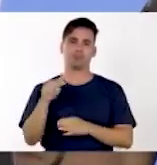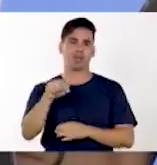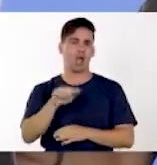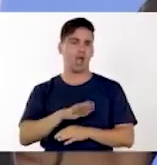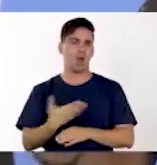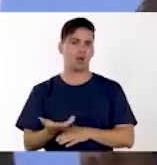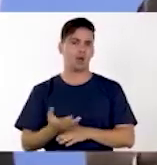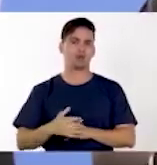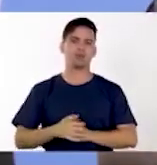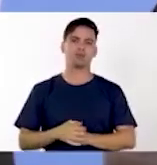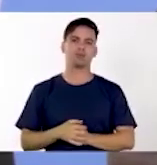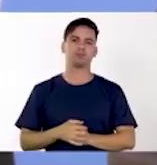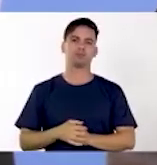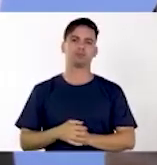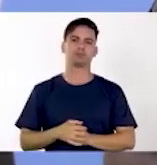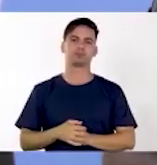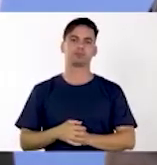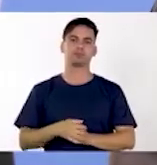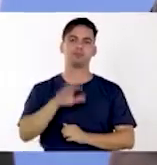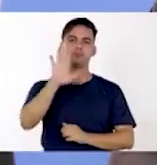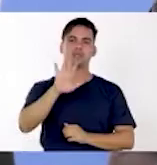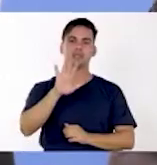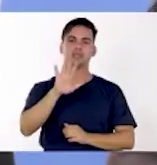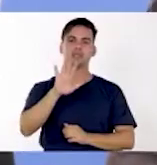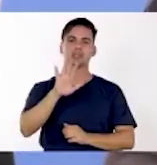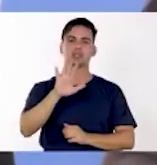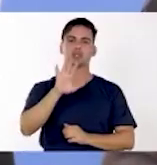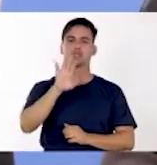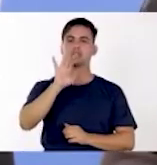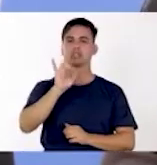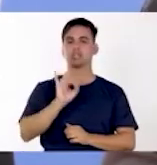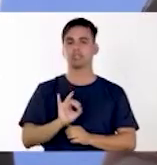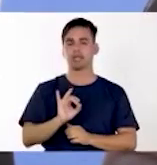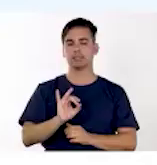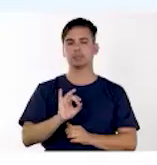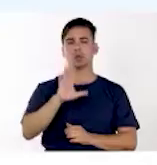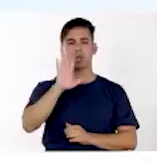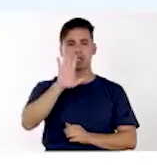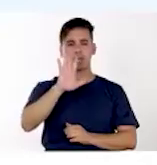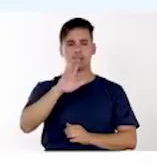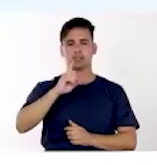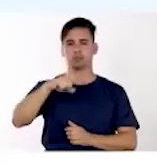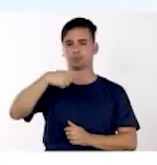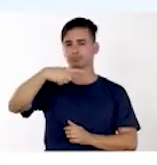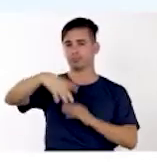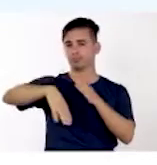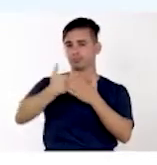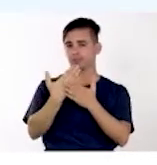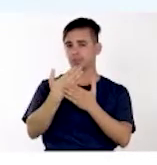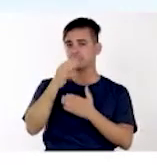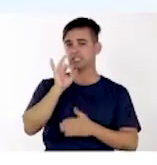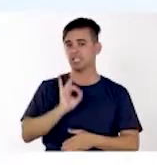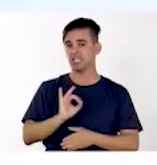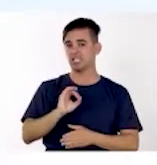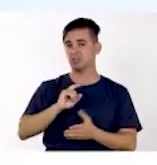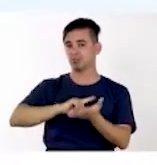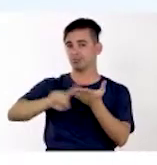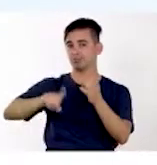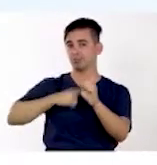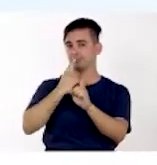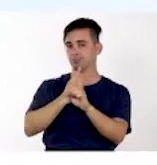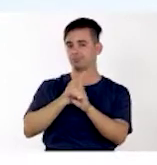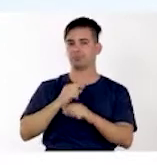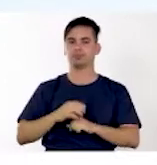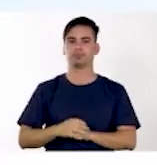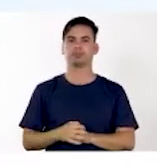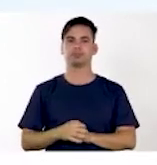rapidito a quinto regular y séptimo por encuentro. Habíamos dicho, habíamos